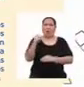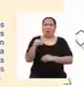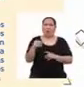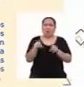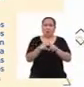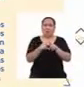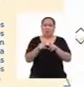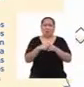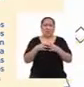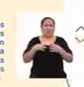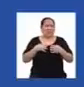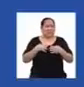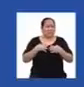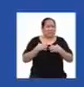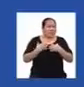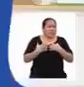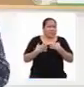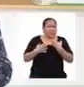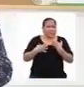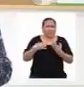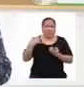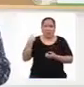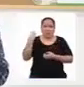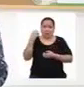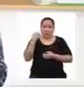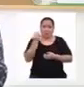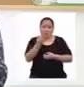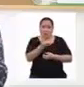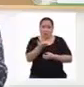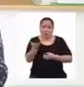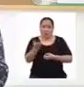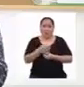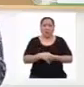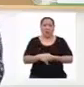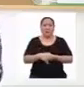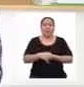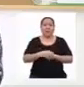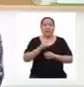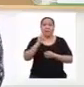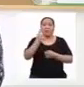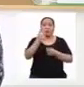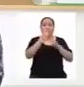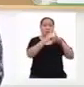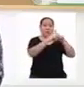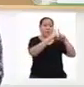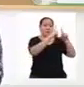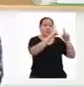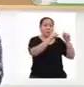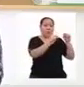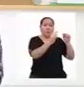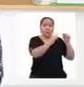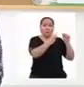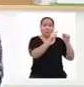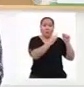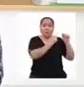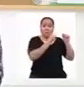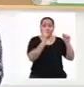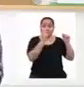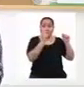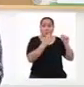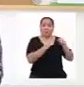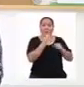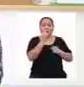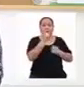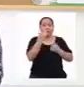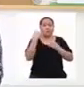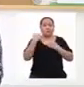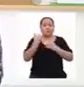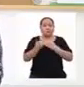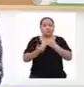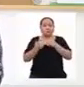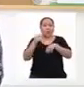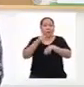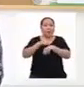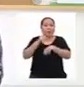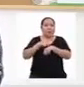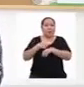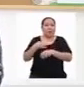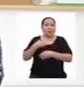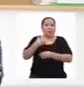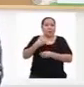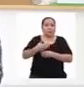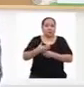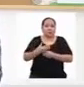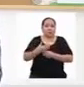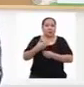nosotros los adolescentes. En el segundo párrafo cuenta que a medida que pasó el tiempo y el